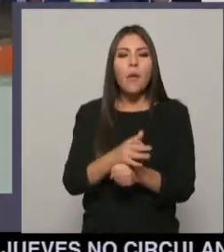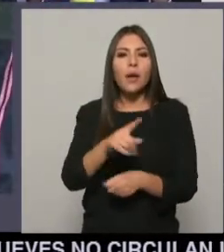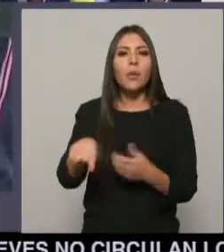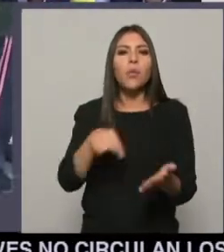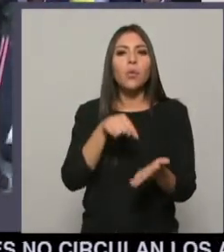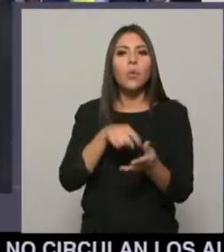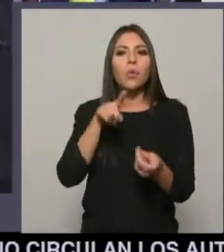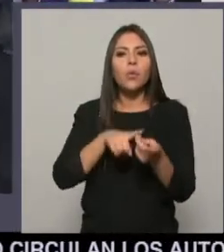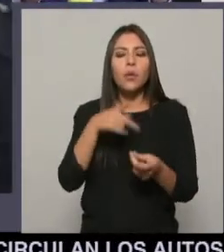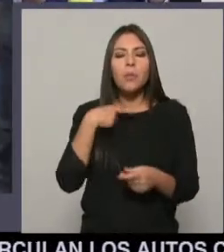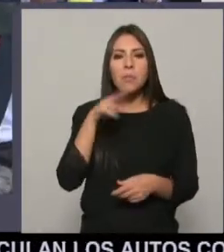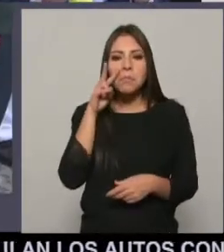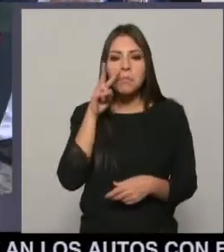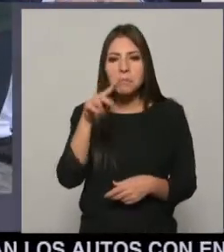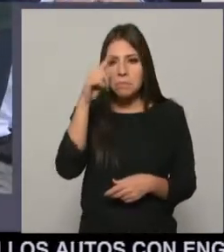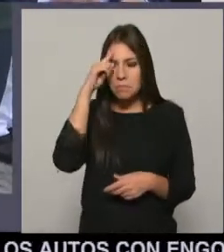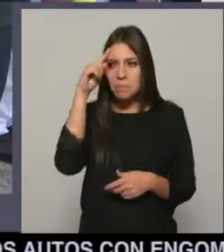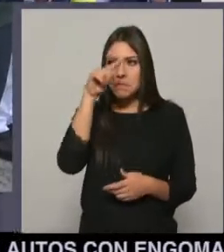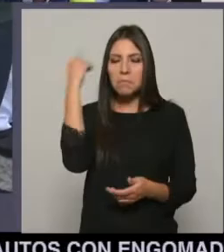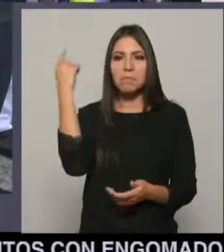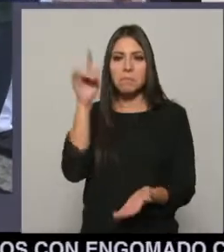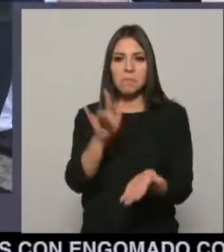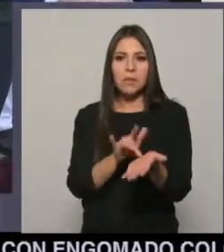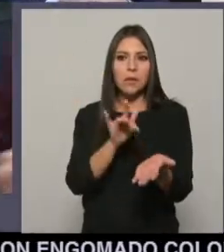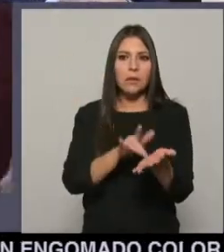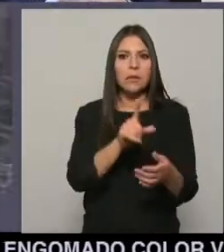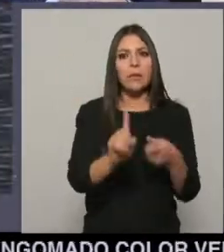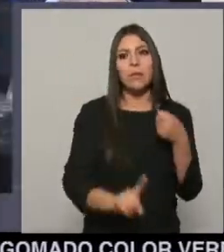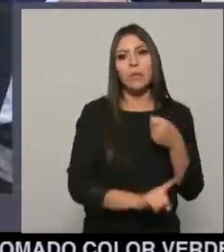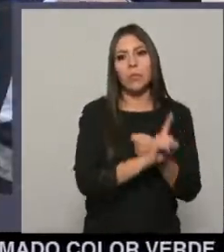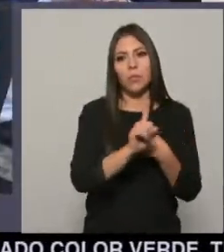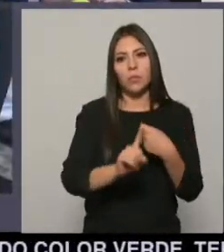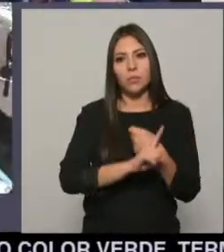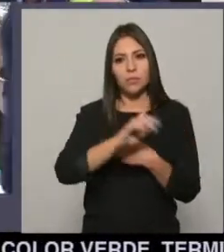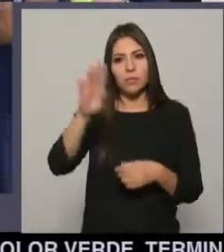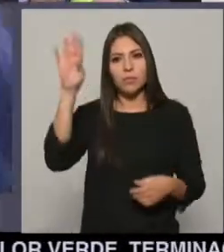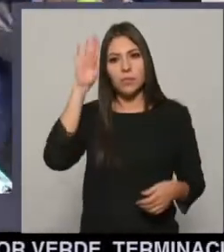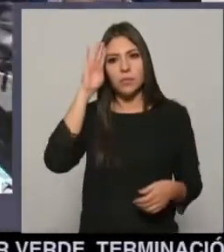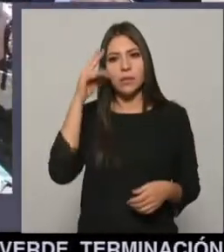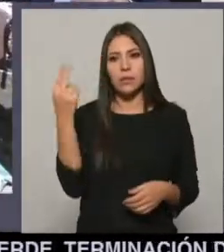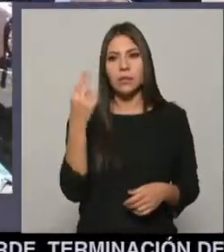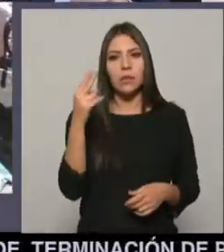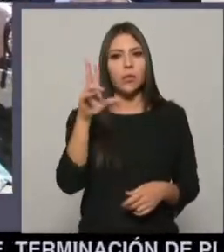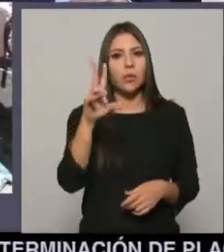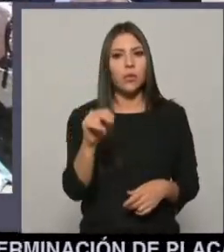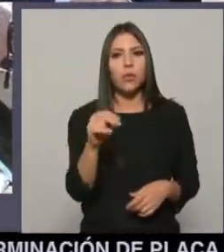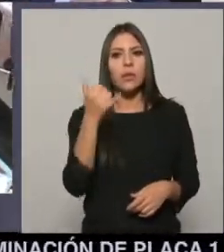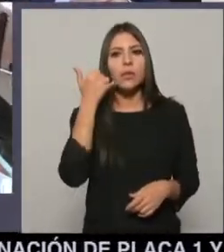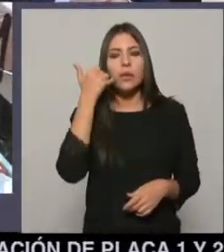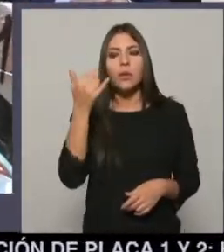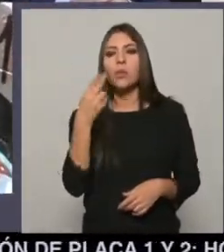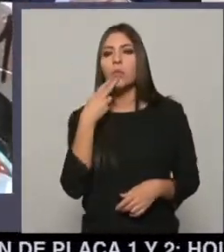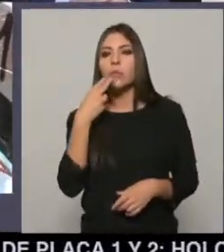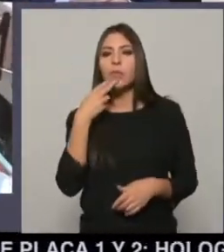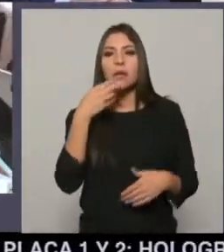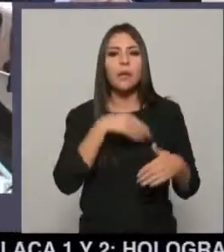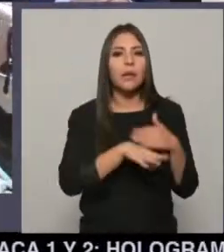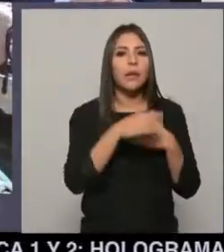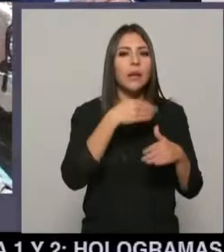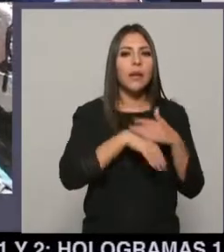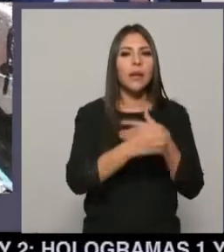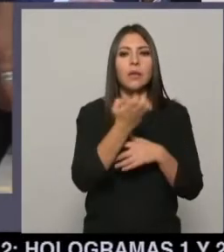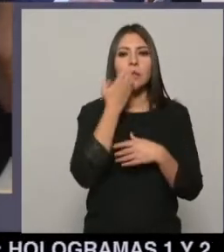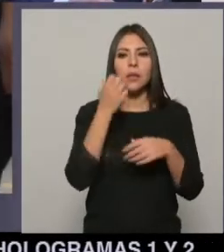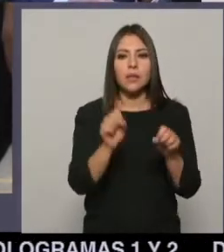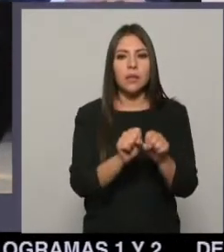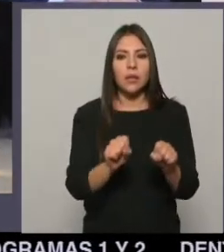expone a todos de una manera, sí, claro, de manera potencial. Entonces hay que limitar el uso de celulares en los salones de clases